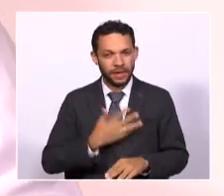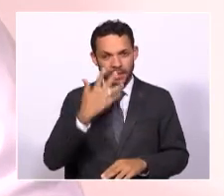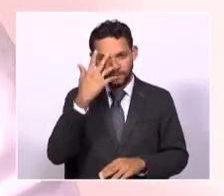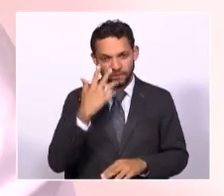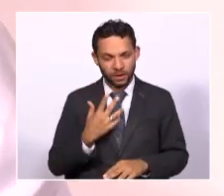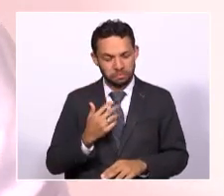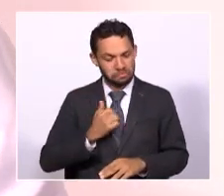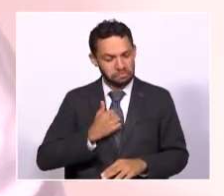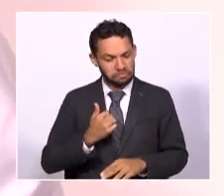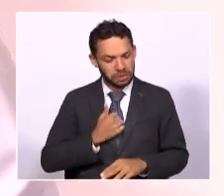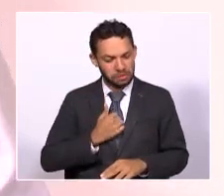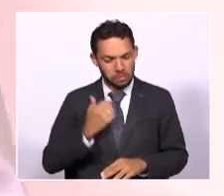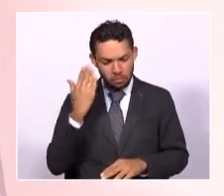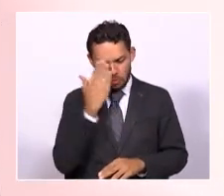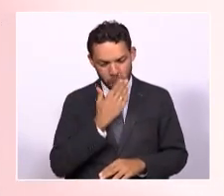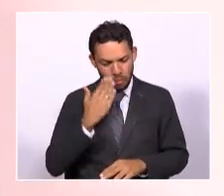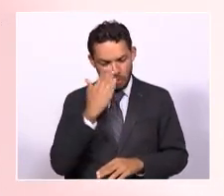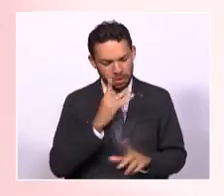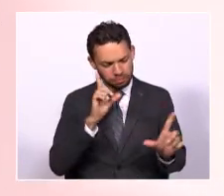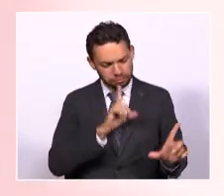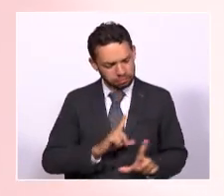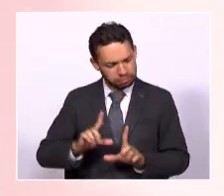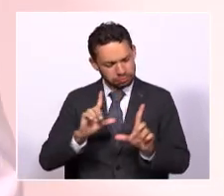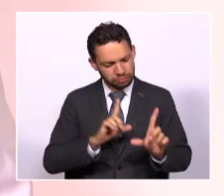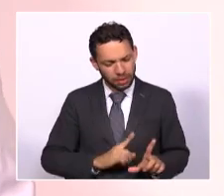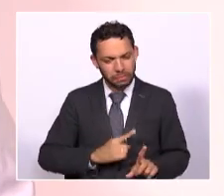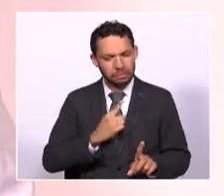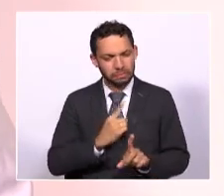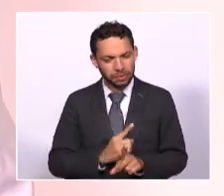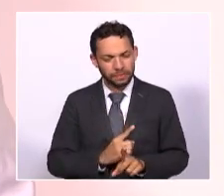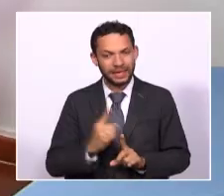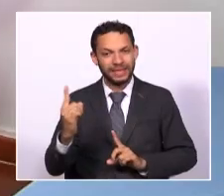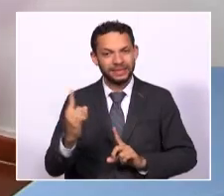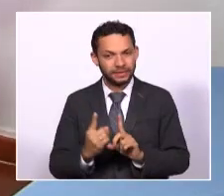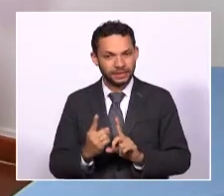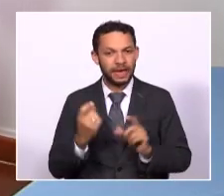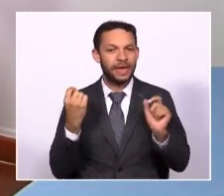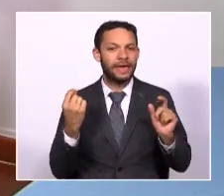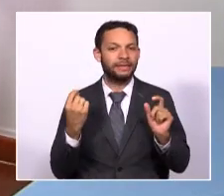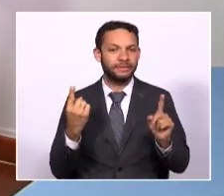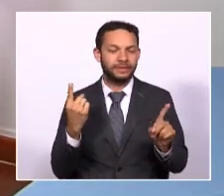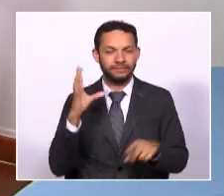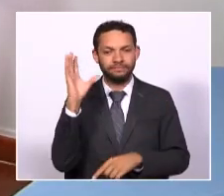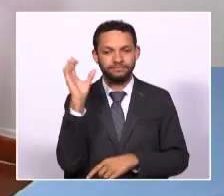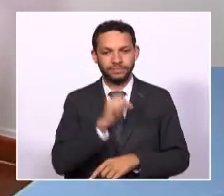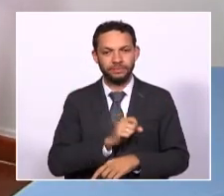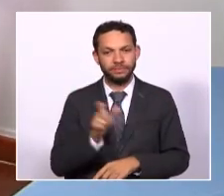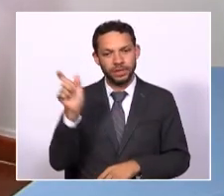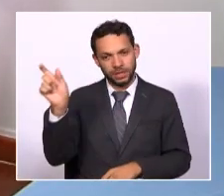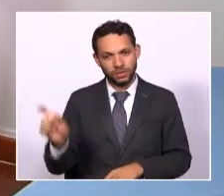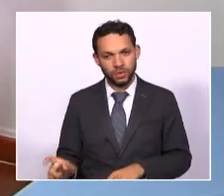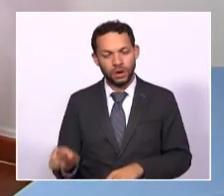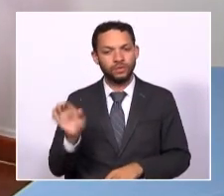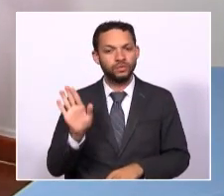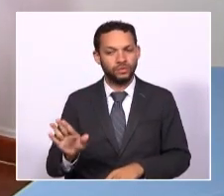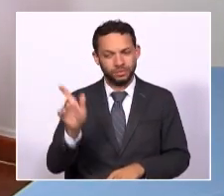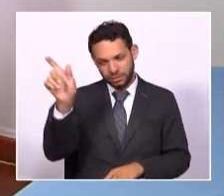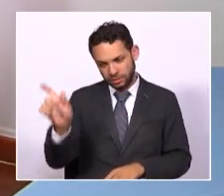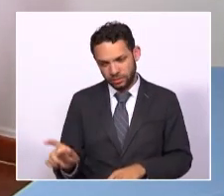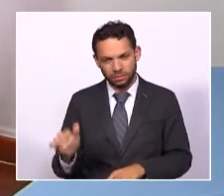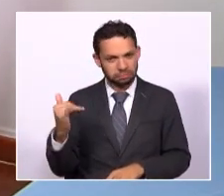clínica para que ustedes entiendan el momento de la consulta. Y tenemos un paciente